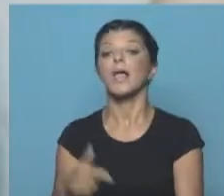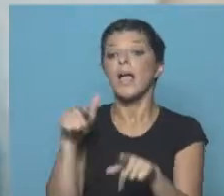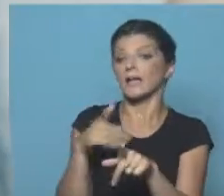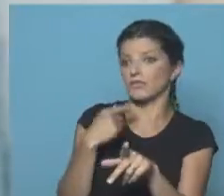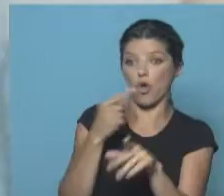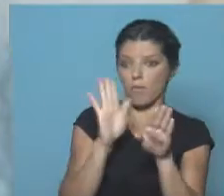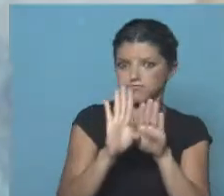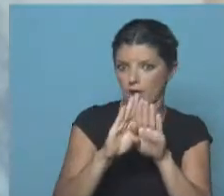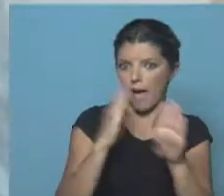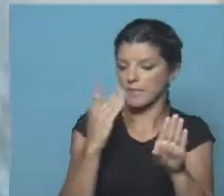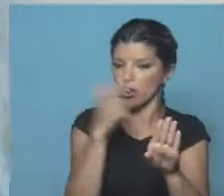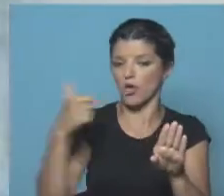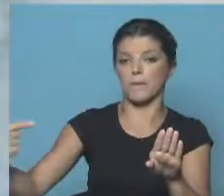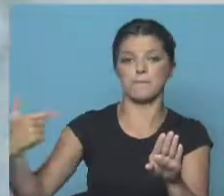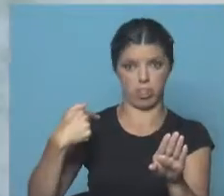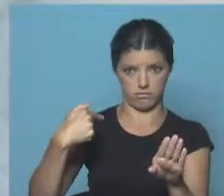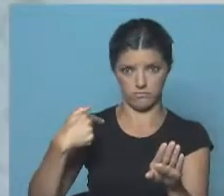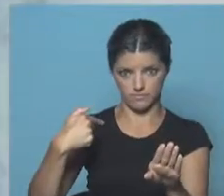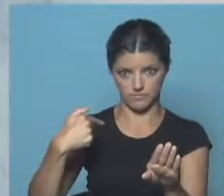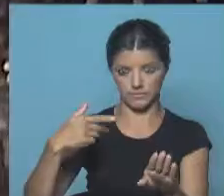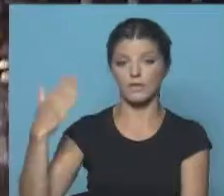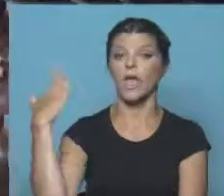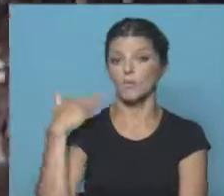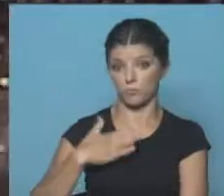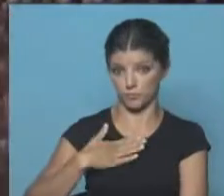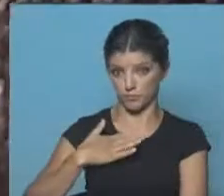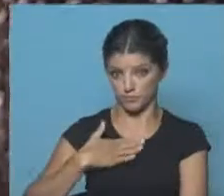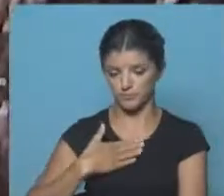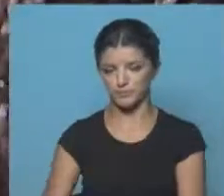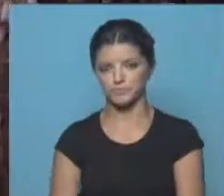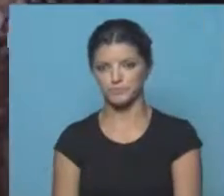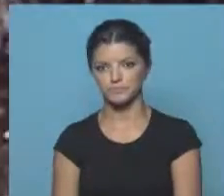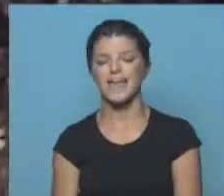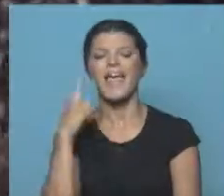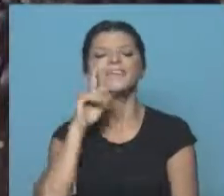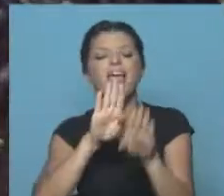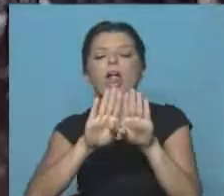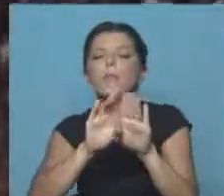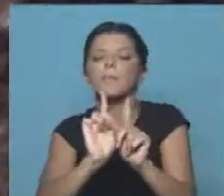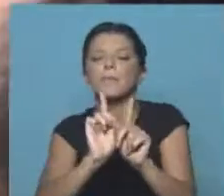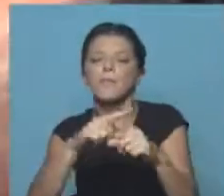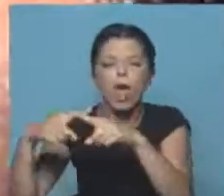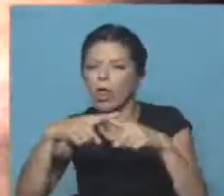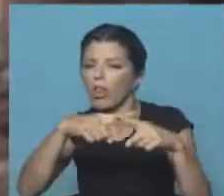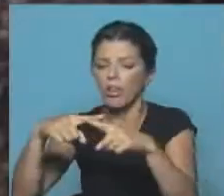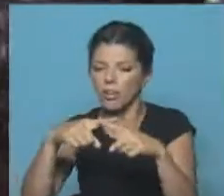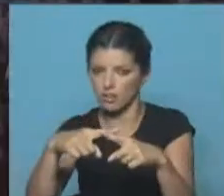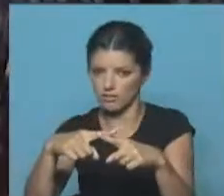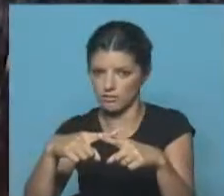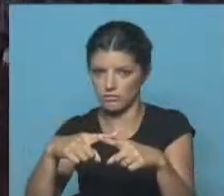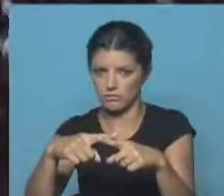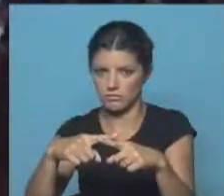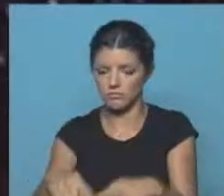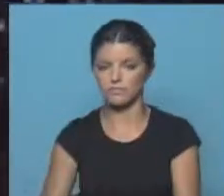abrirles la puerta y recibió un balazo en un costado, en el tórax. Pascual forcejea en la puerta de este mismo lugar